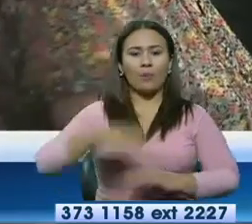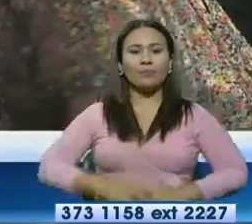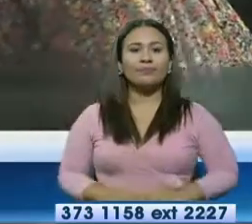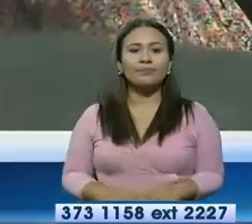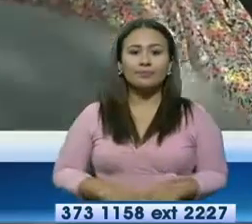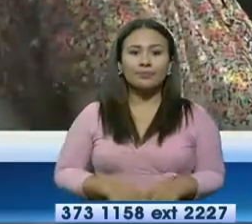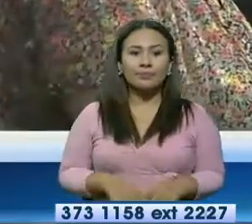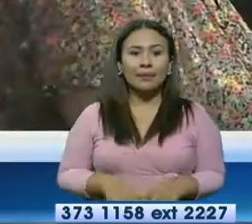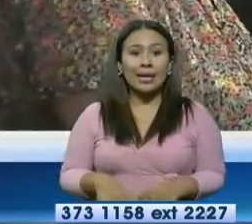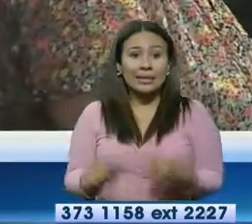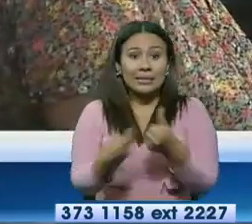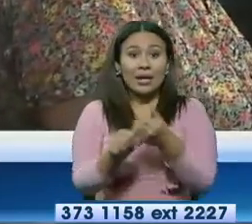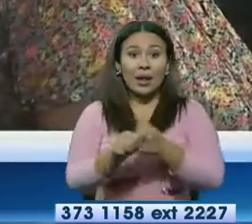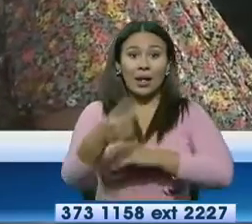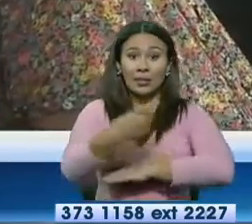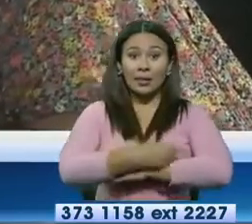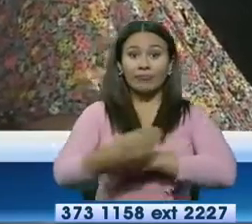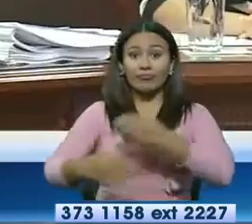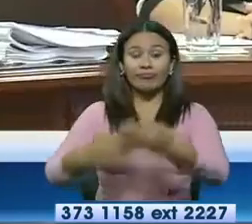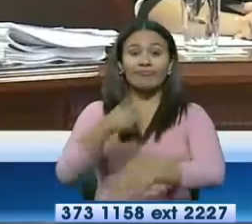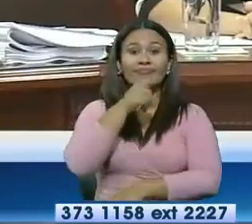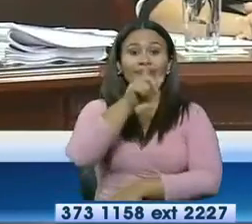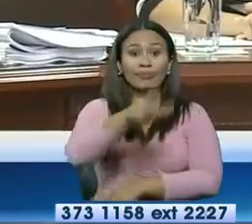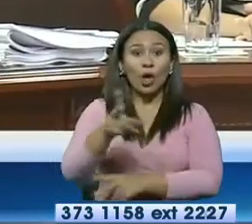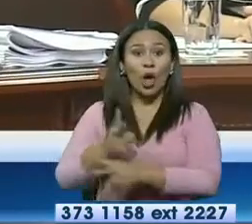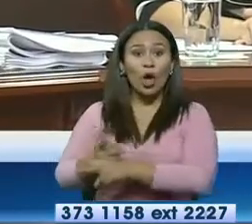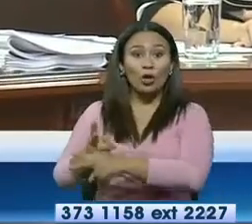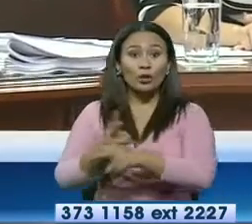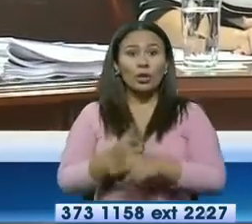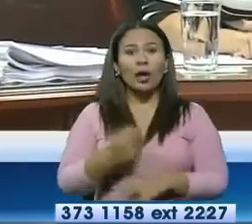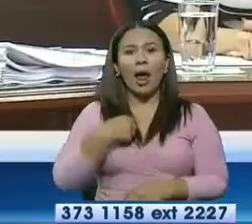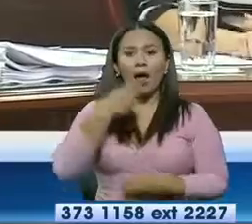En los próximos días, los consejeros deberán definir el